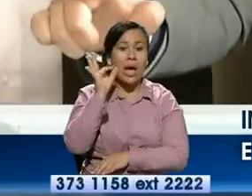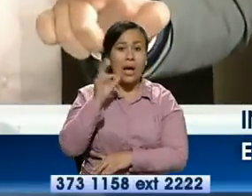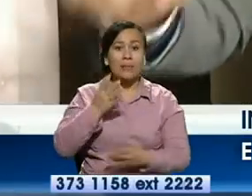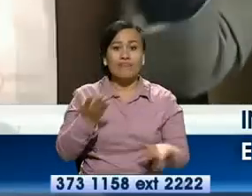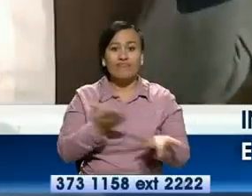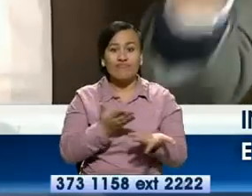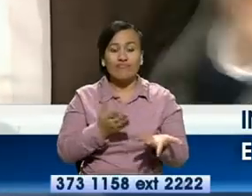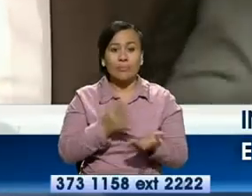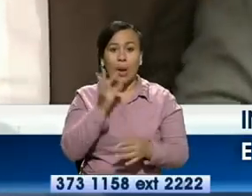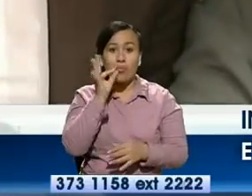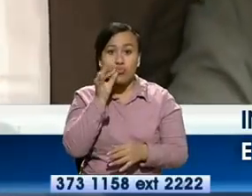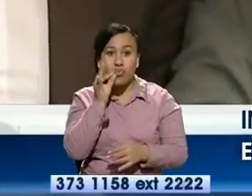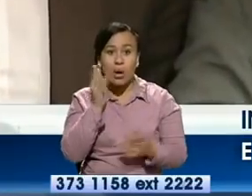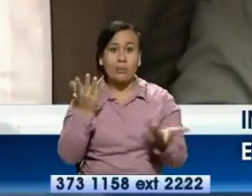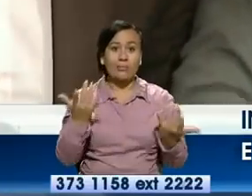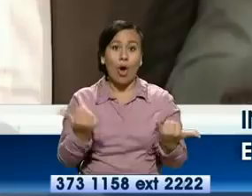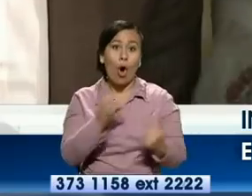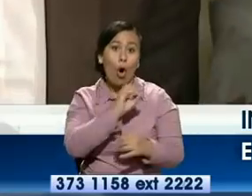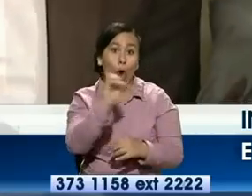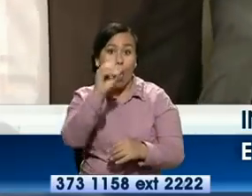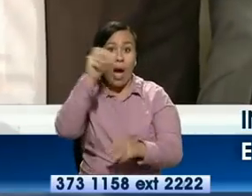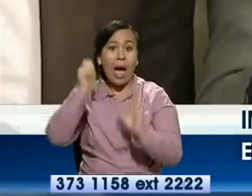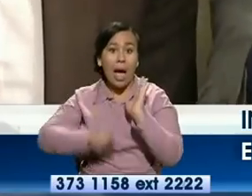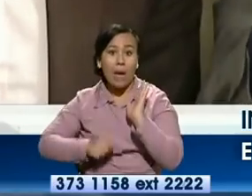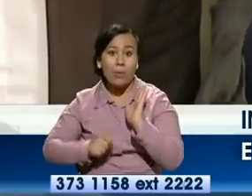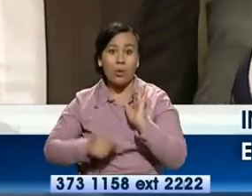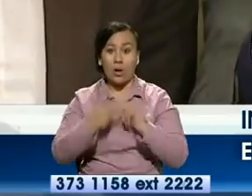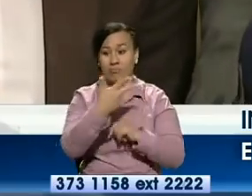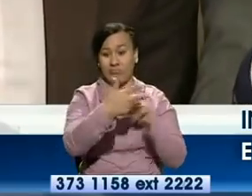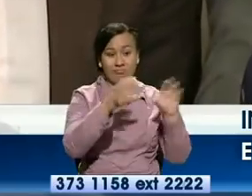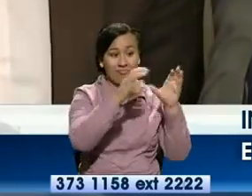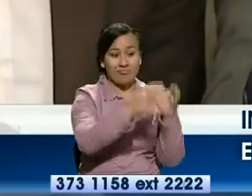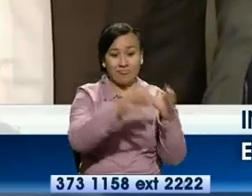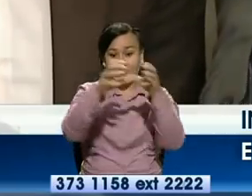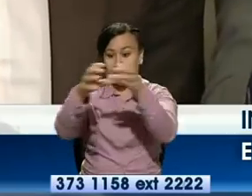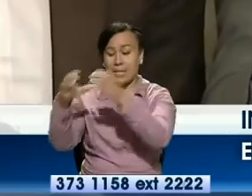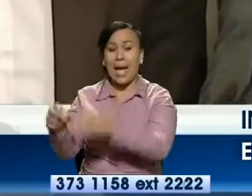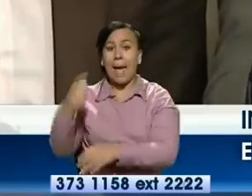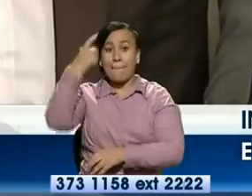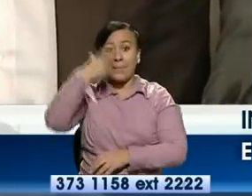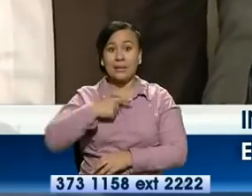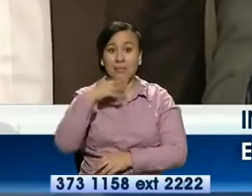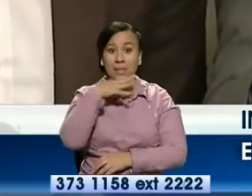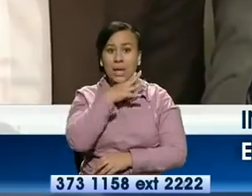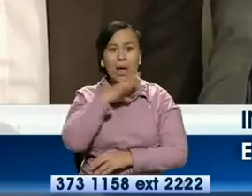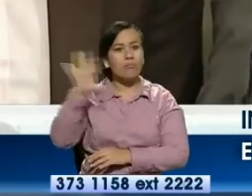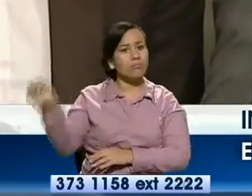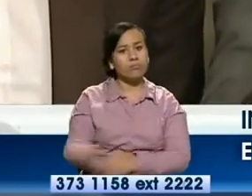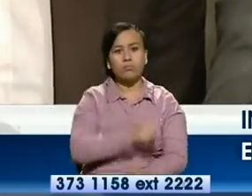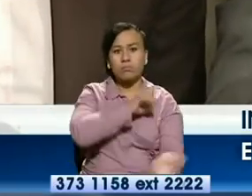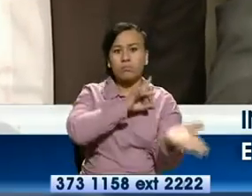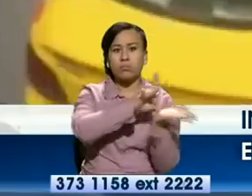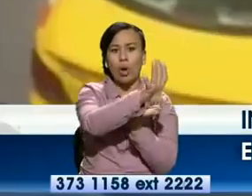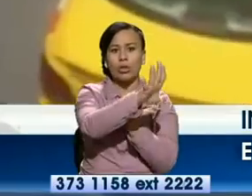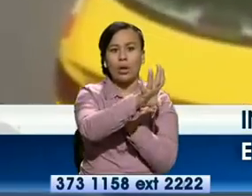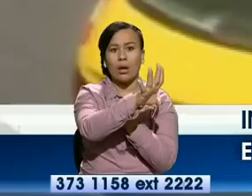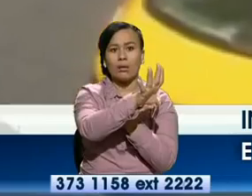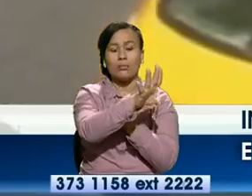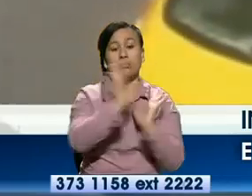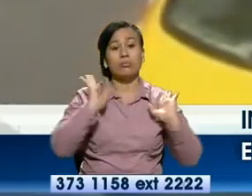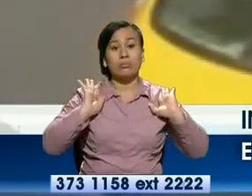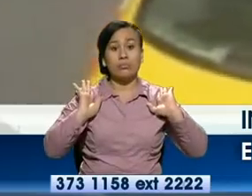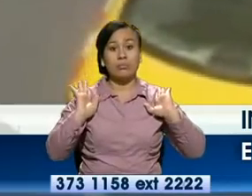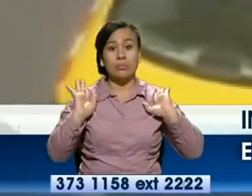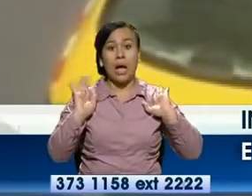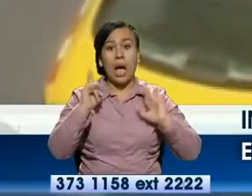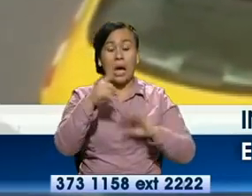salió desde la fiscalía. Estas personas inconscientes tienen que ser separadas de la institución. A esto se suma